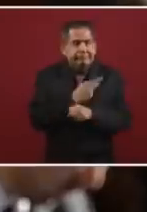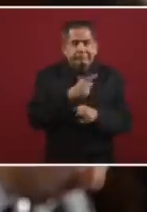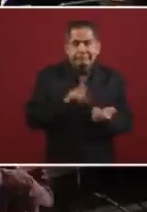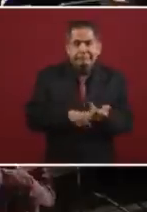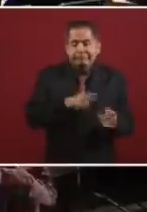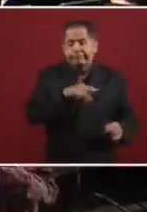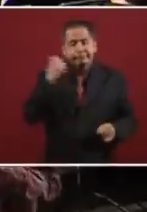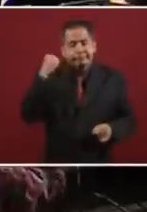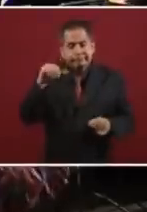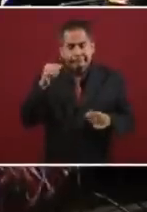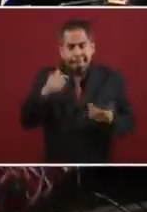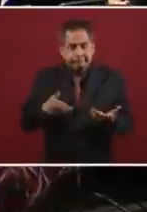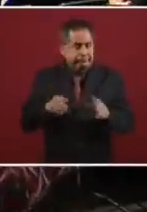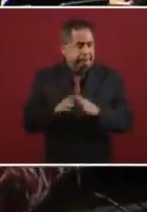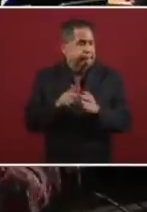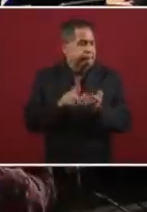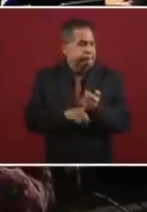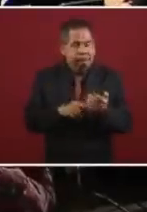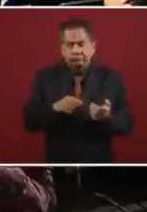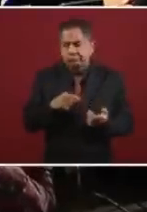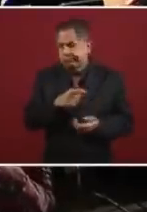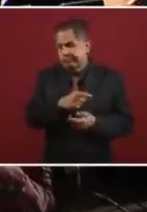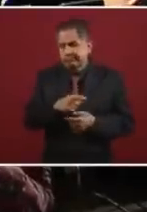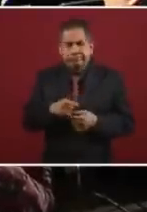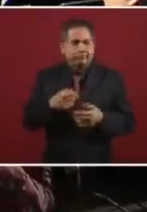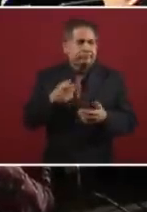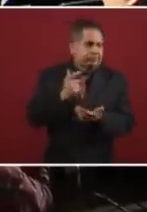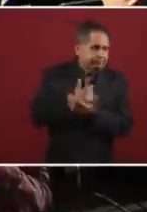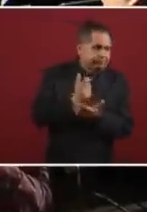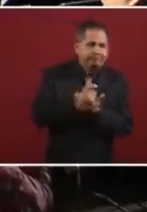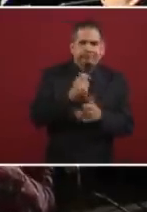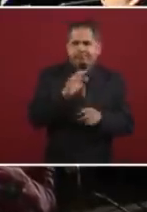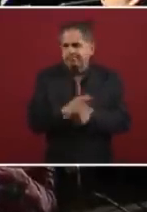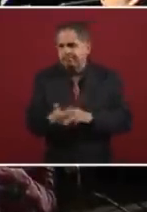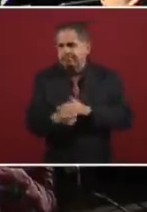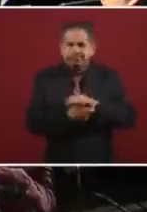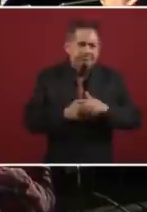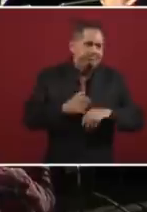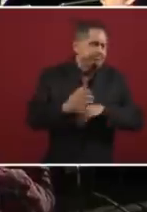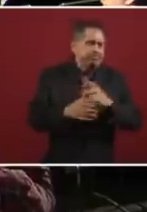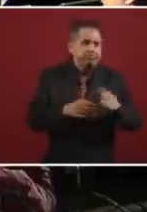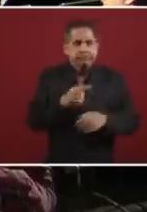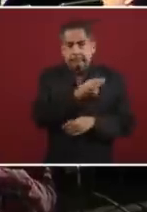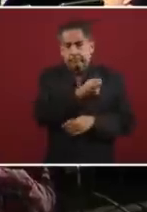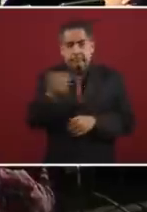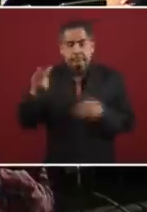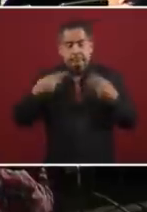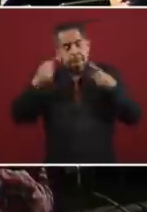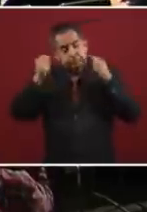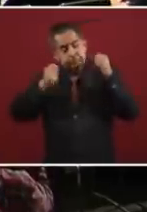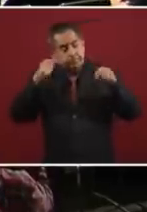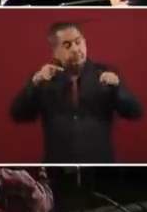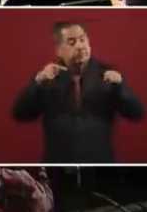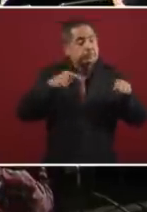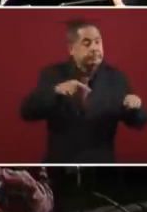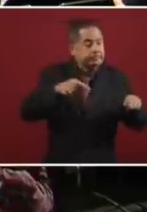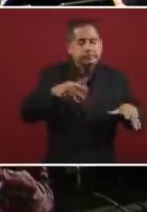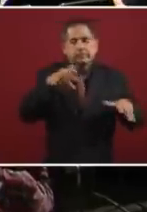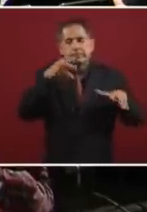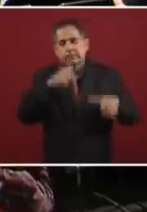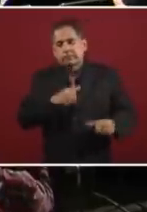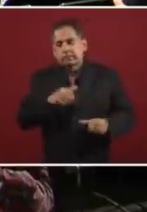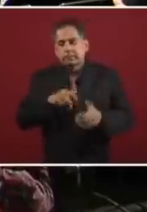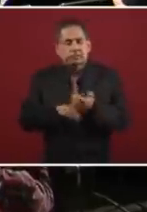por la violencia imparable y la extorsión los turisteros de este destino han dicho que no quieren